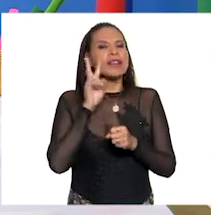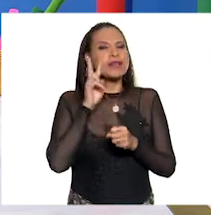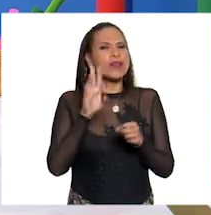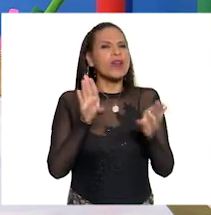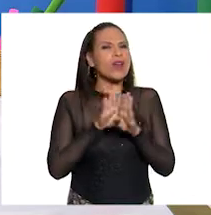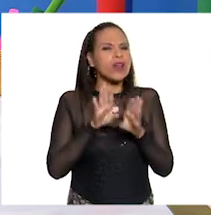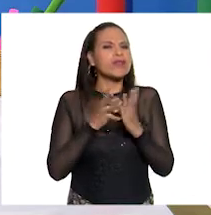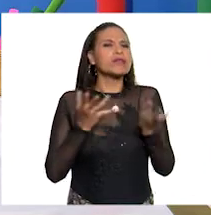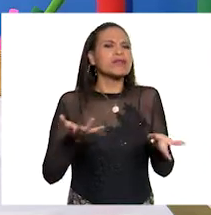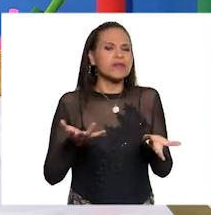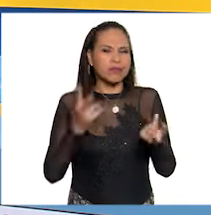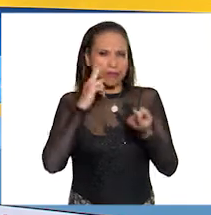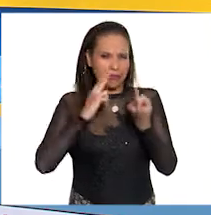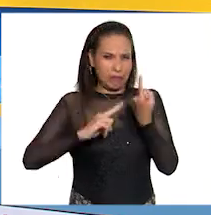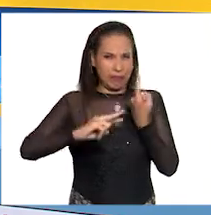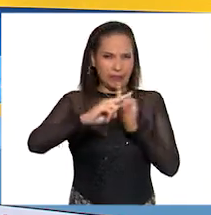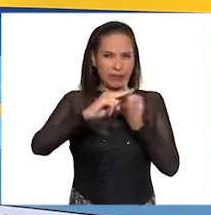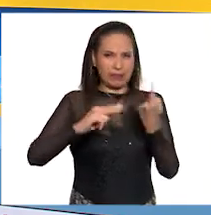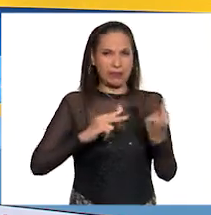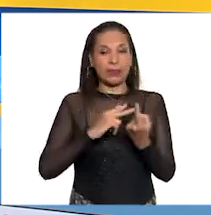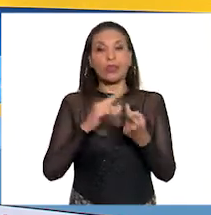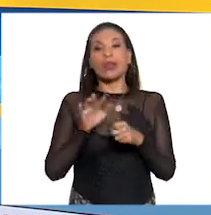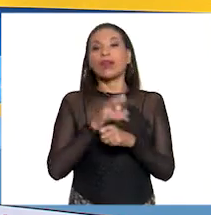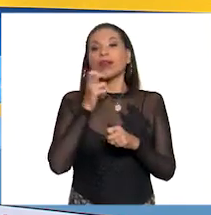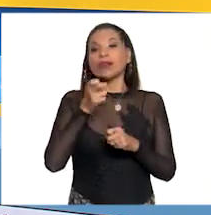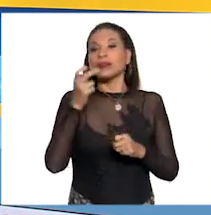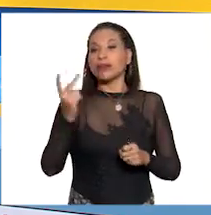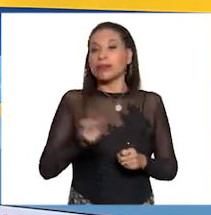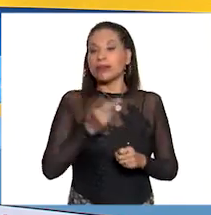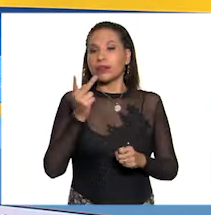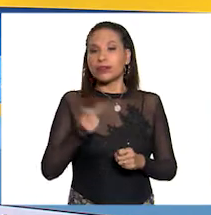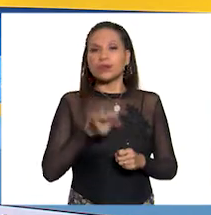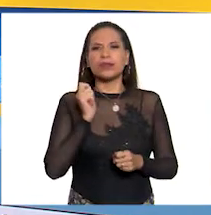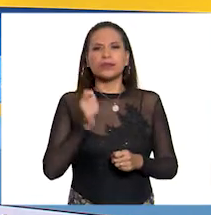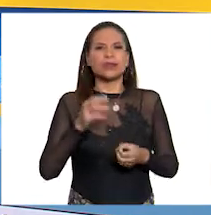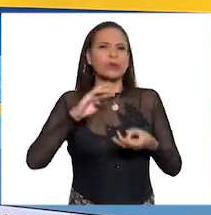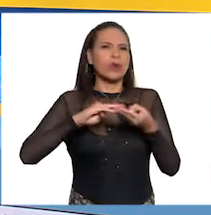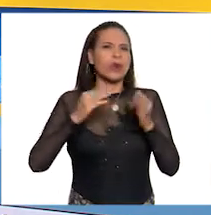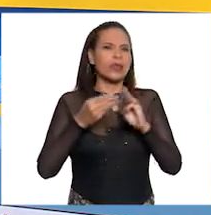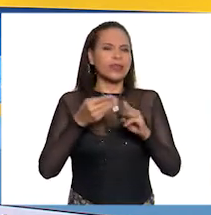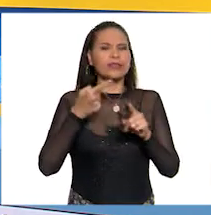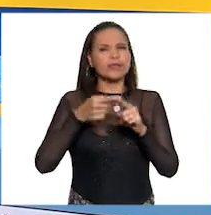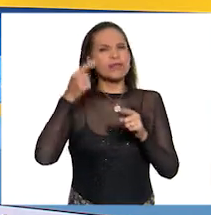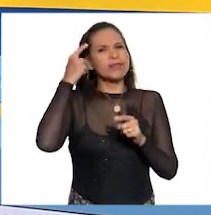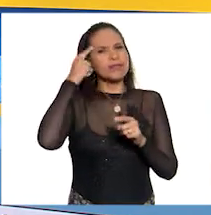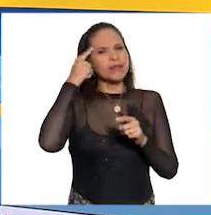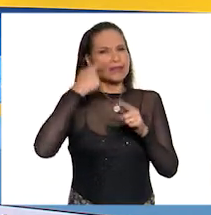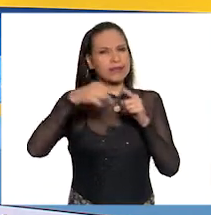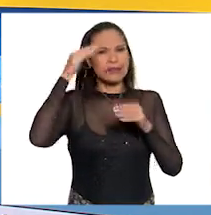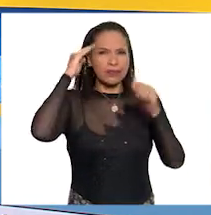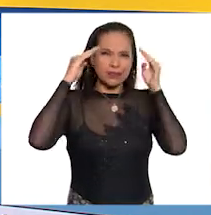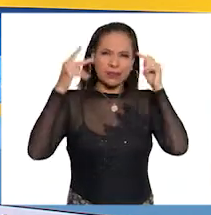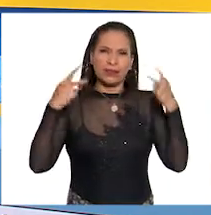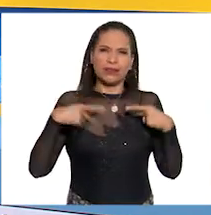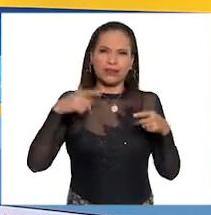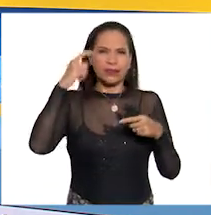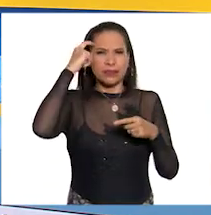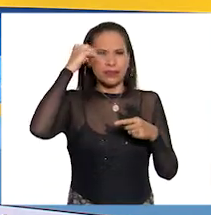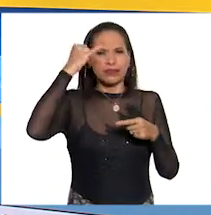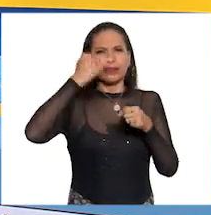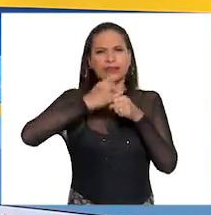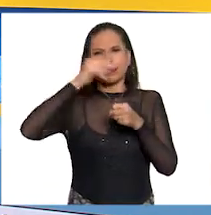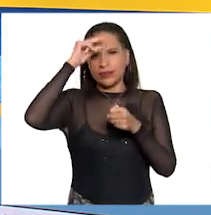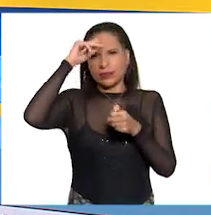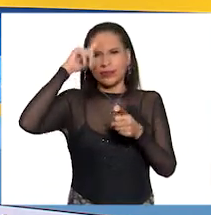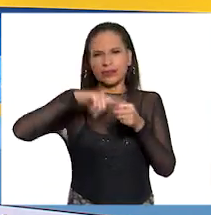mire. Claro. De hecho, esta pregunta ha sido motivo de diversas reflexiones entre varios intelectuales y es una